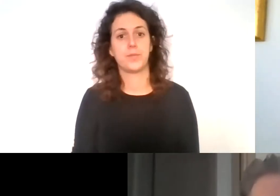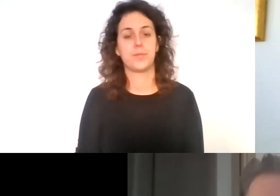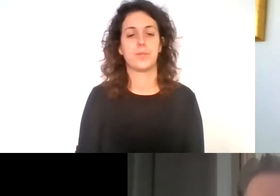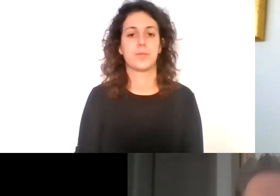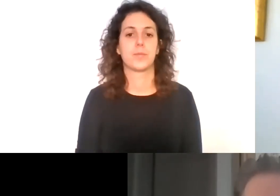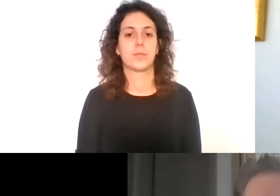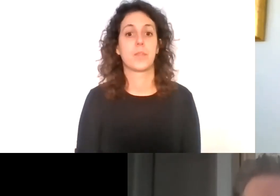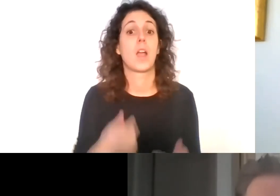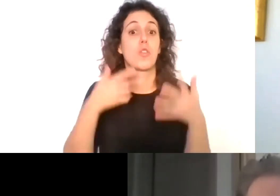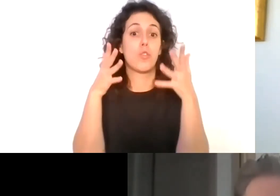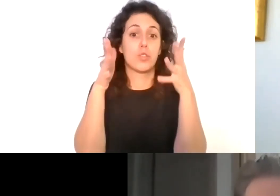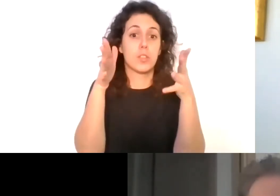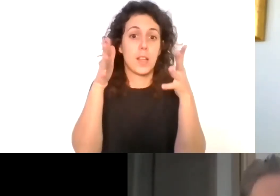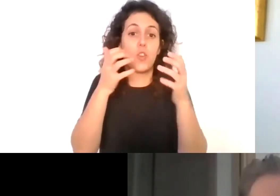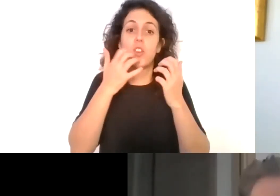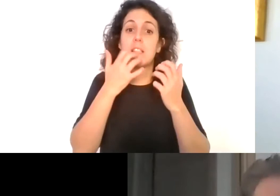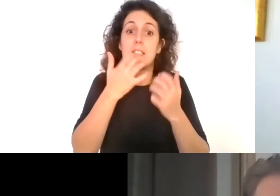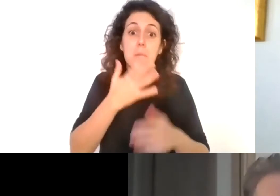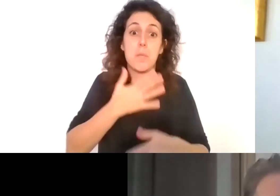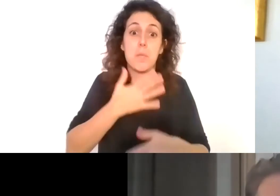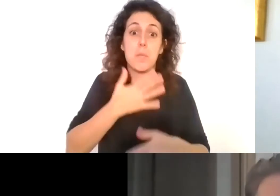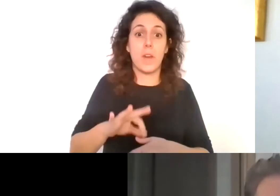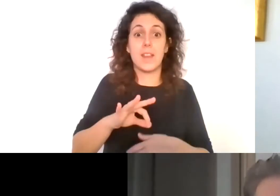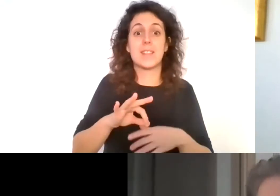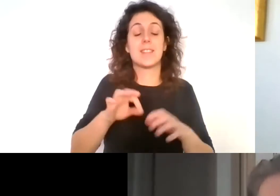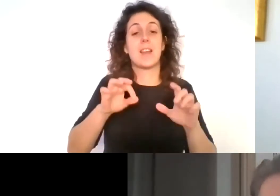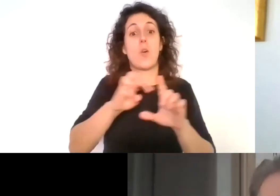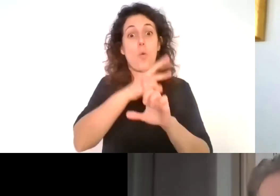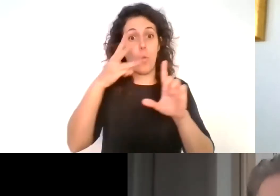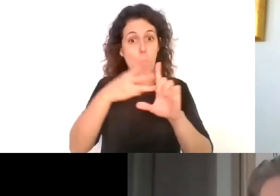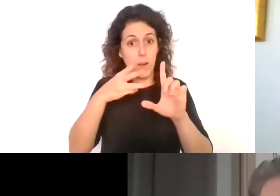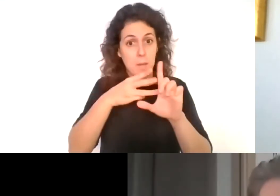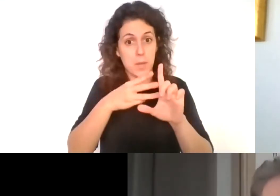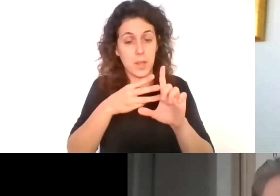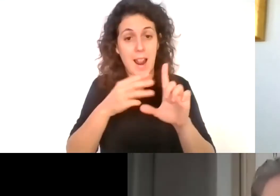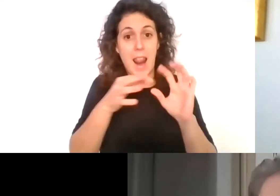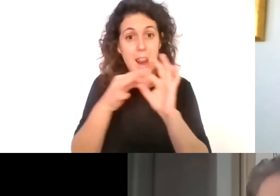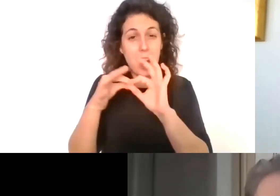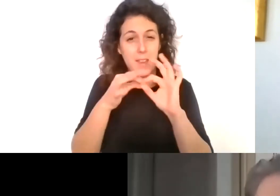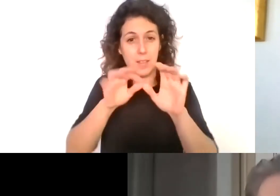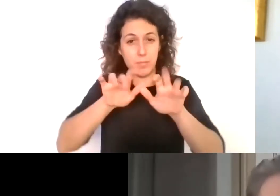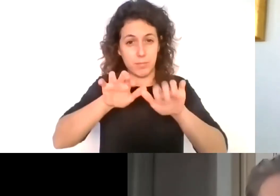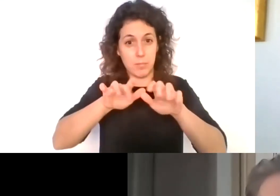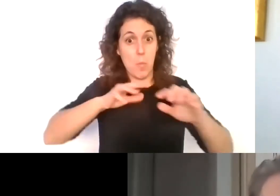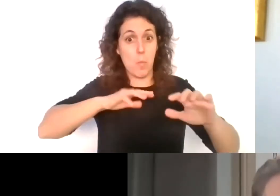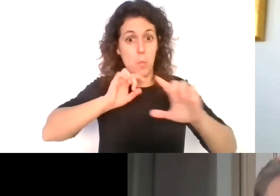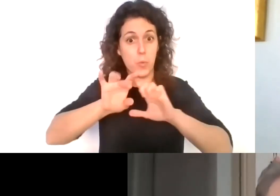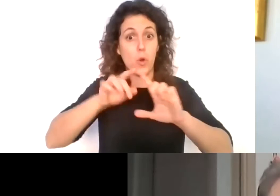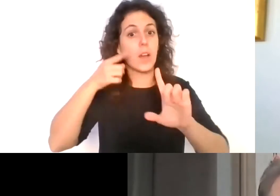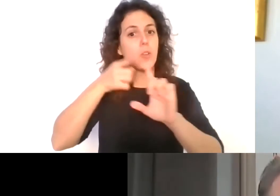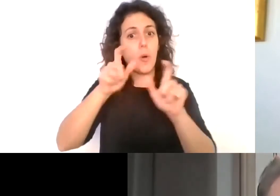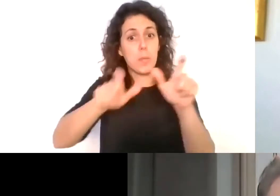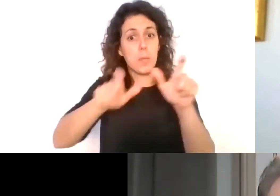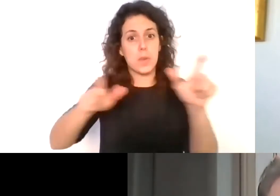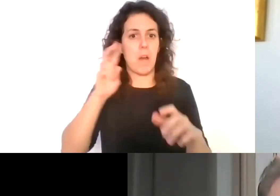Te recomiendo, si puedes, por favor, poner el link en el chat. Yes. Para que la gente pueda verlo